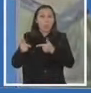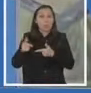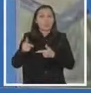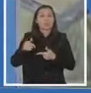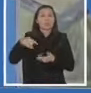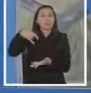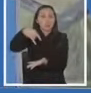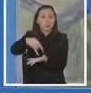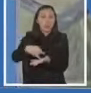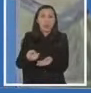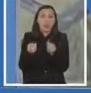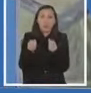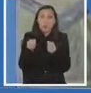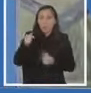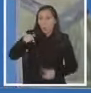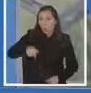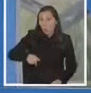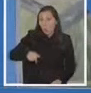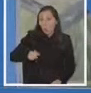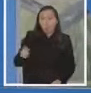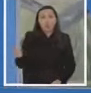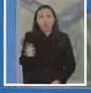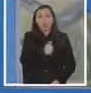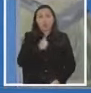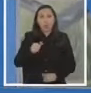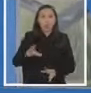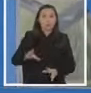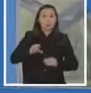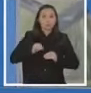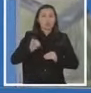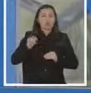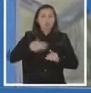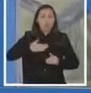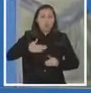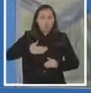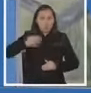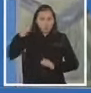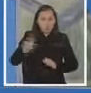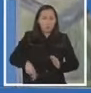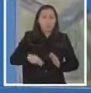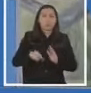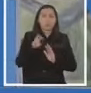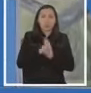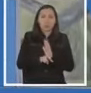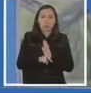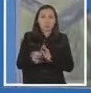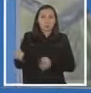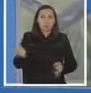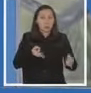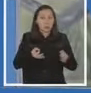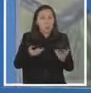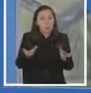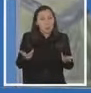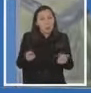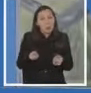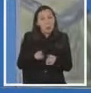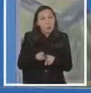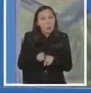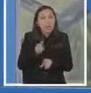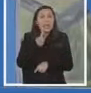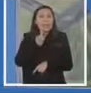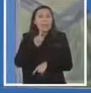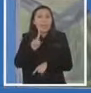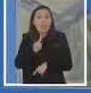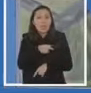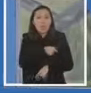Parlamento. Qué bueno que hoy todos se apropien del proyecto, todos. A mí, más allá de quién